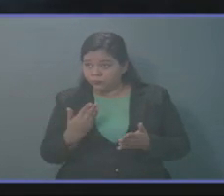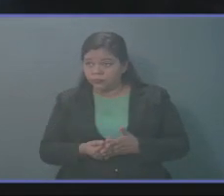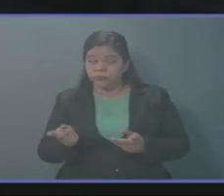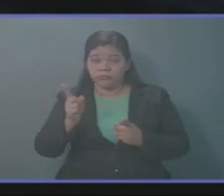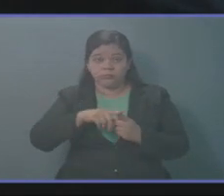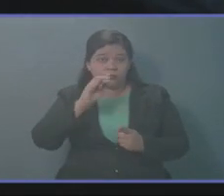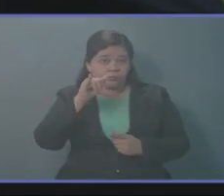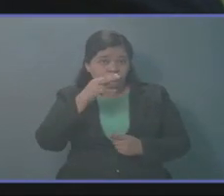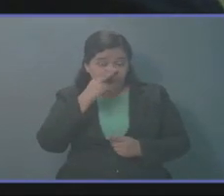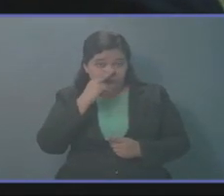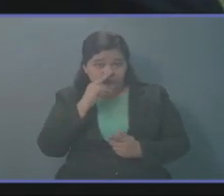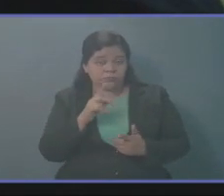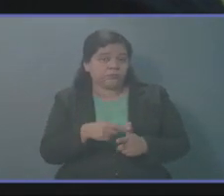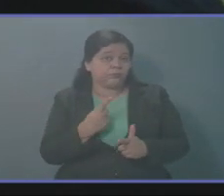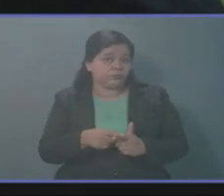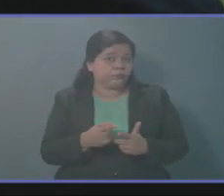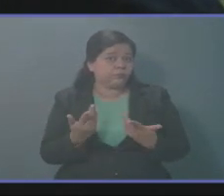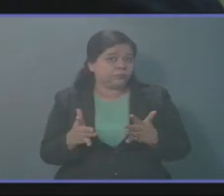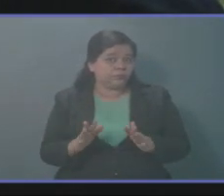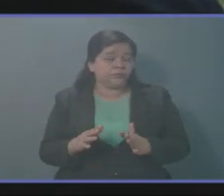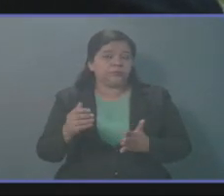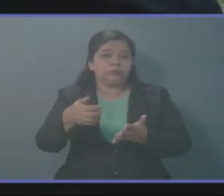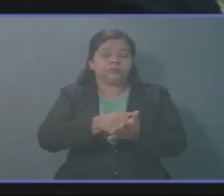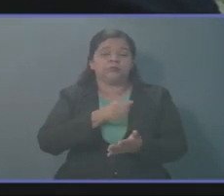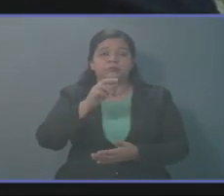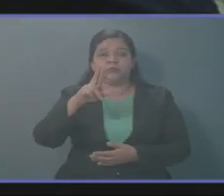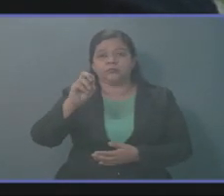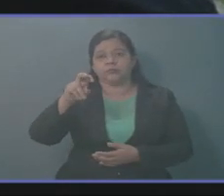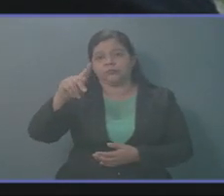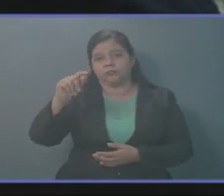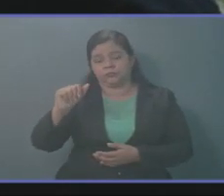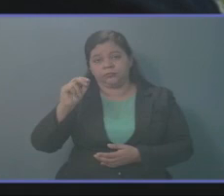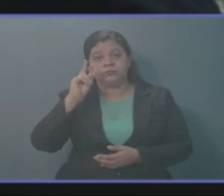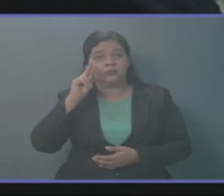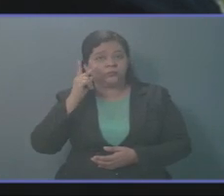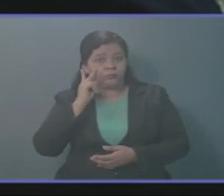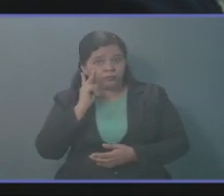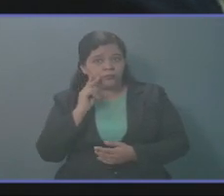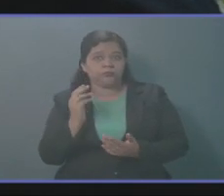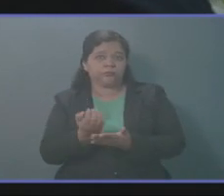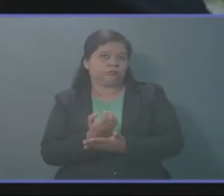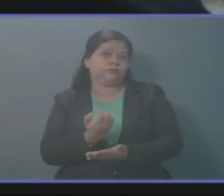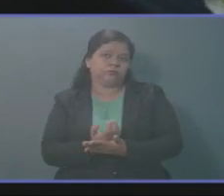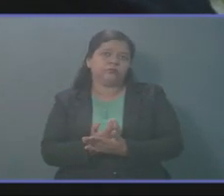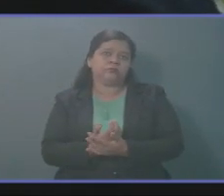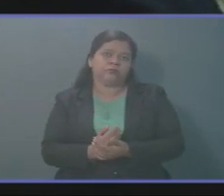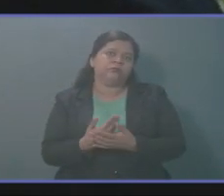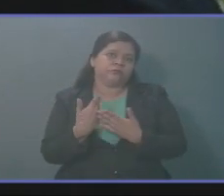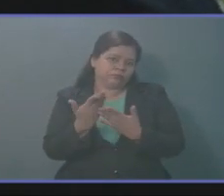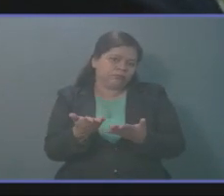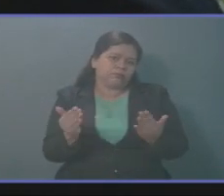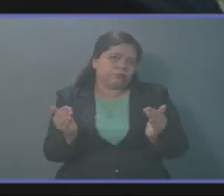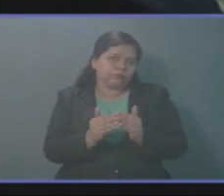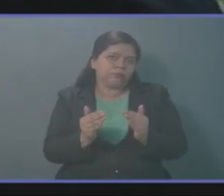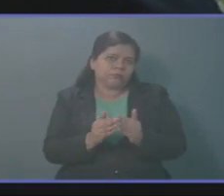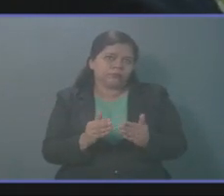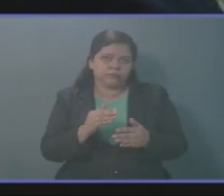junio, la carga impositiva de la renta significa un gran flujo económico. Entonces hay que generarle también al